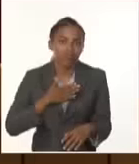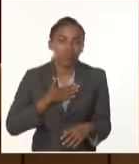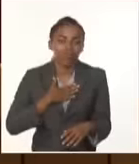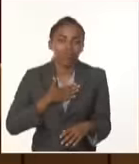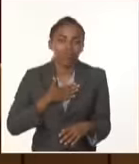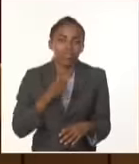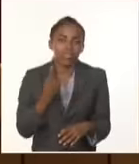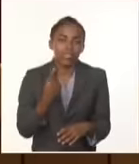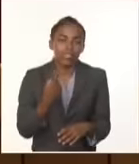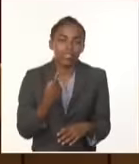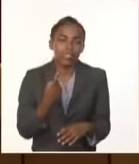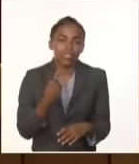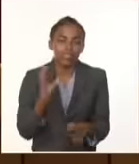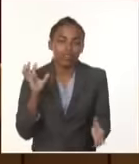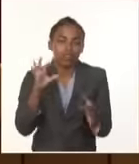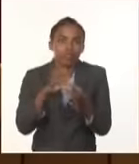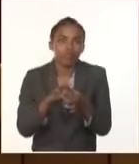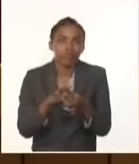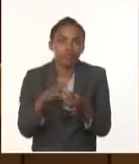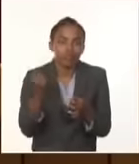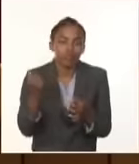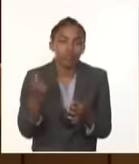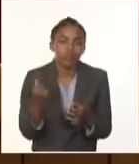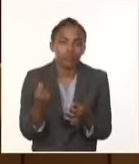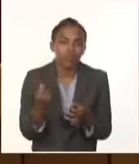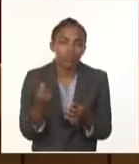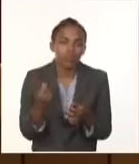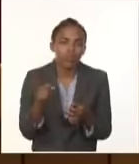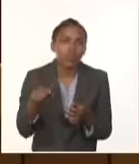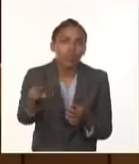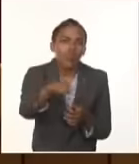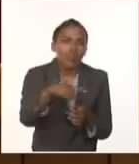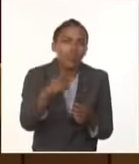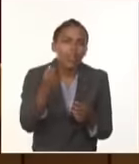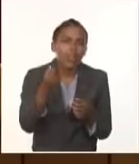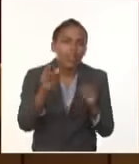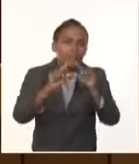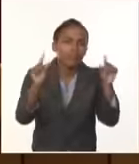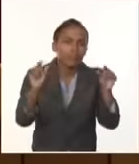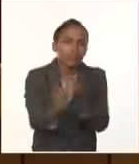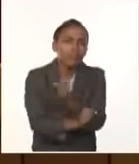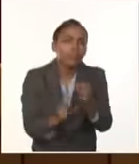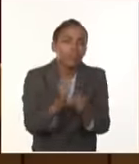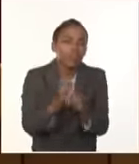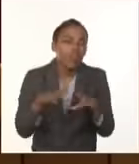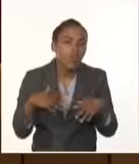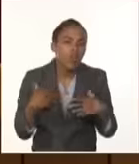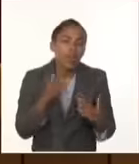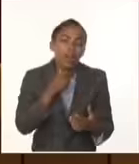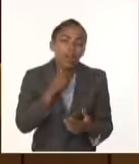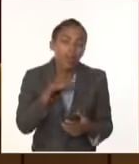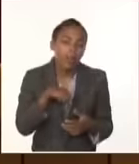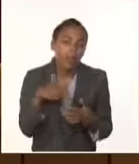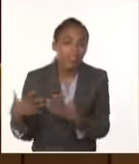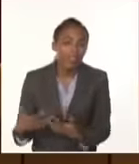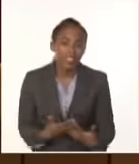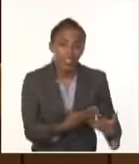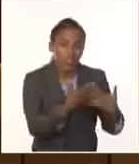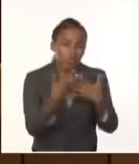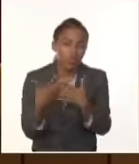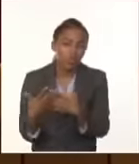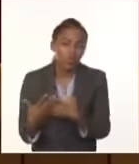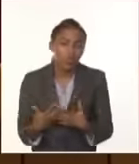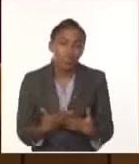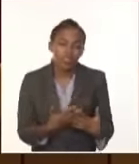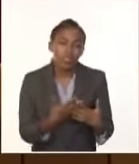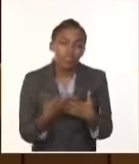e interconectado? ¿Qué definición usar cuando para importar alimentos desde Estados Unidos, el mercado